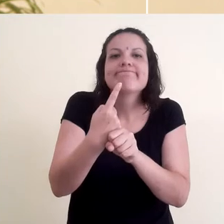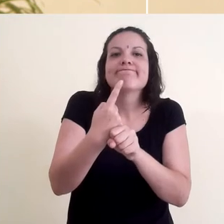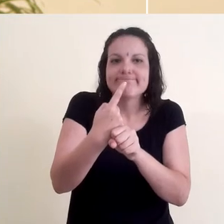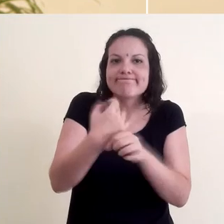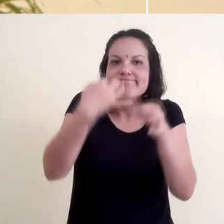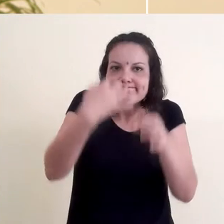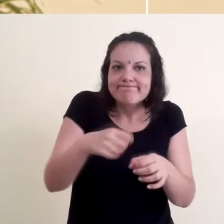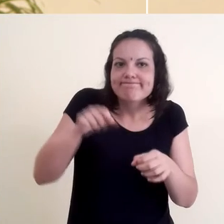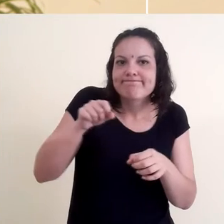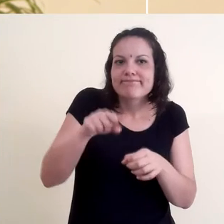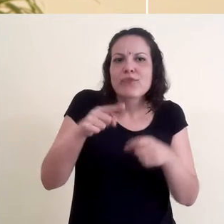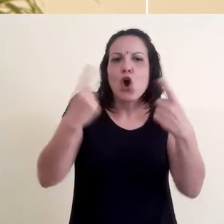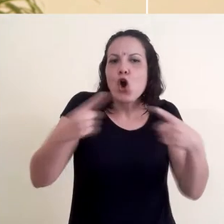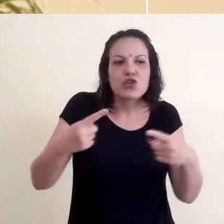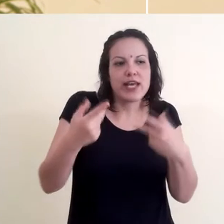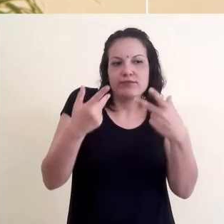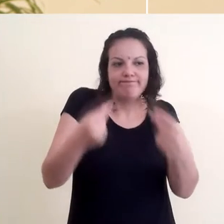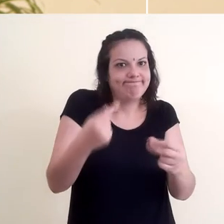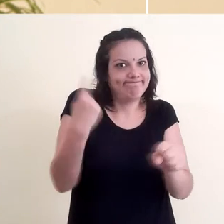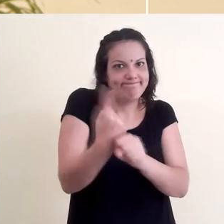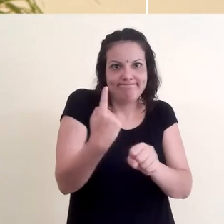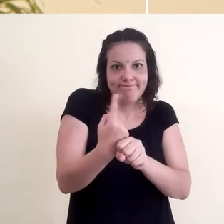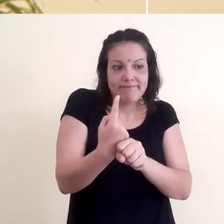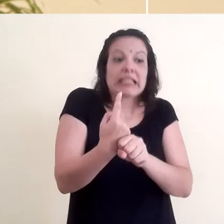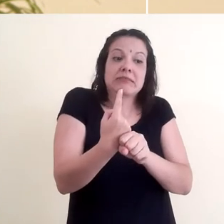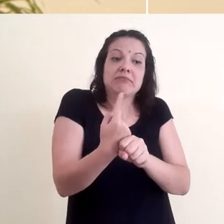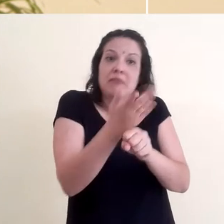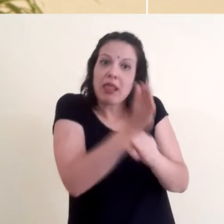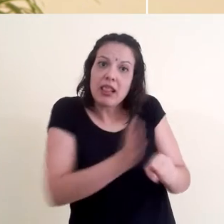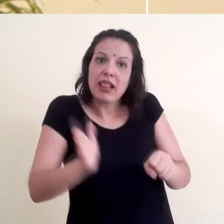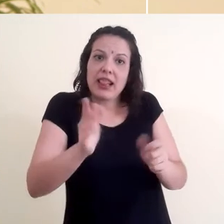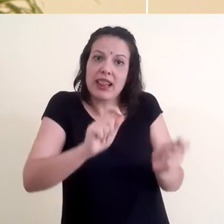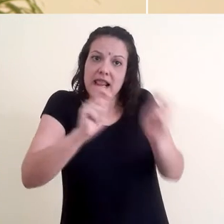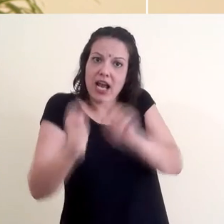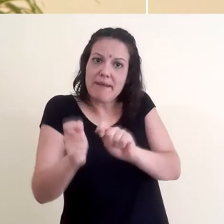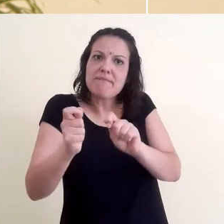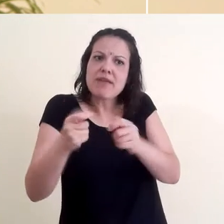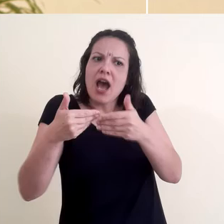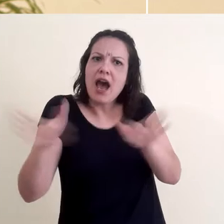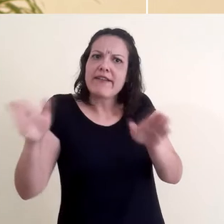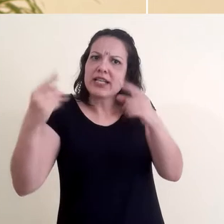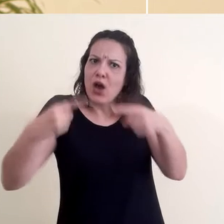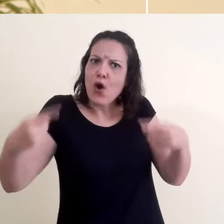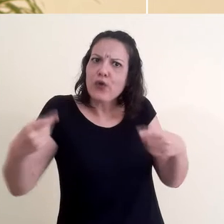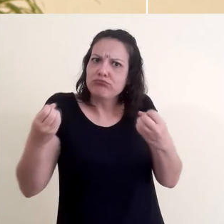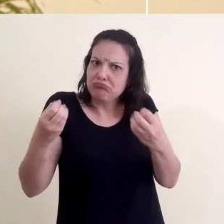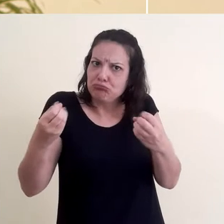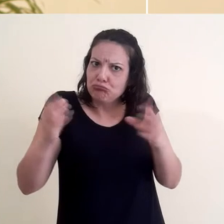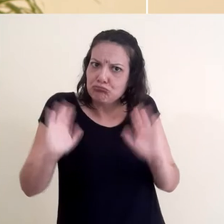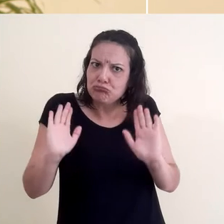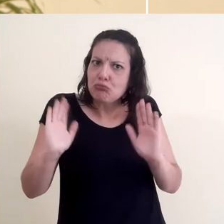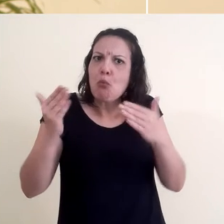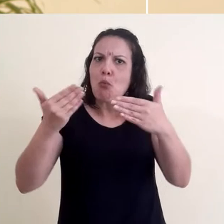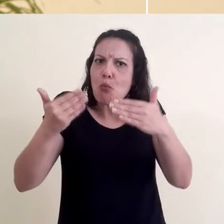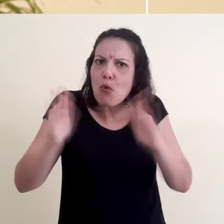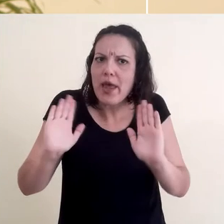una imposibilidad respecto de algunas cuestiones, pero habilita todo otro mundo y en algunos casos esa habilitación